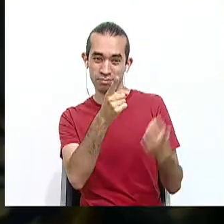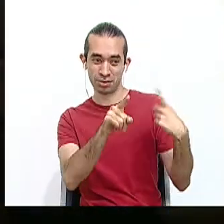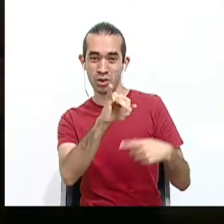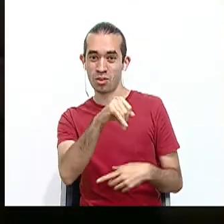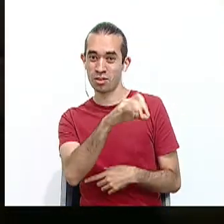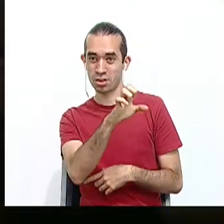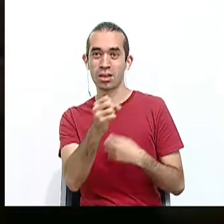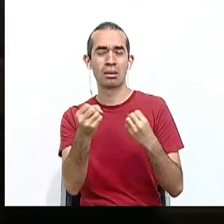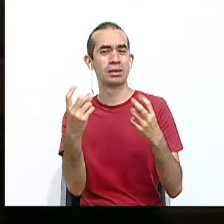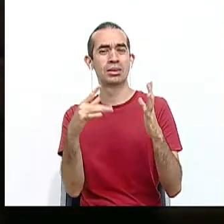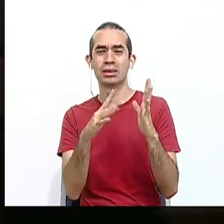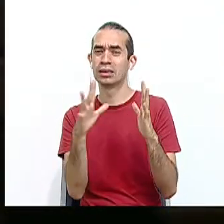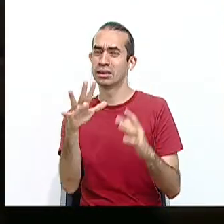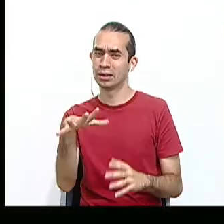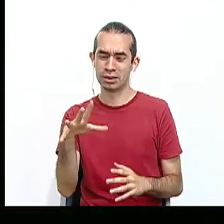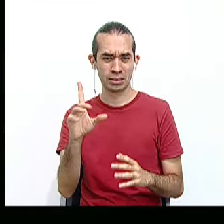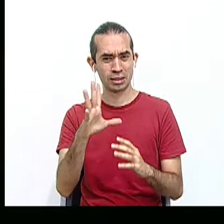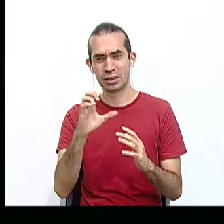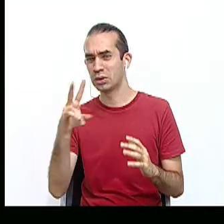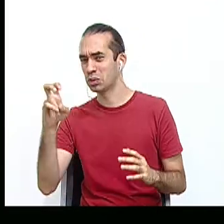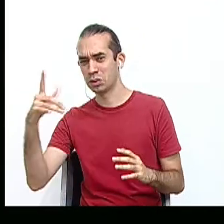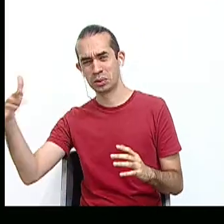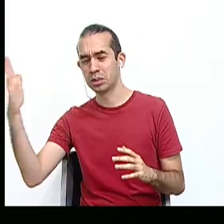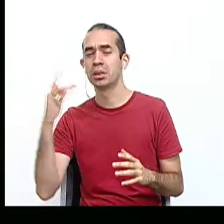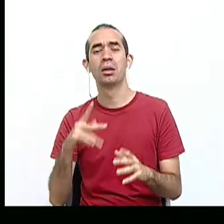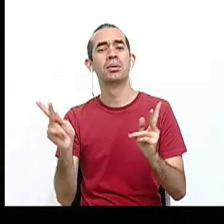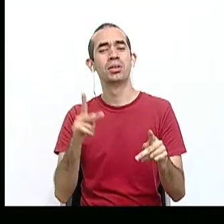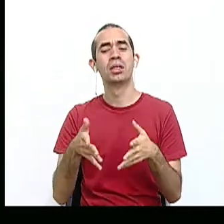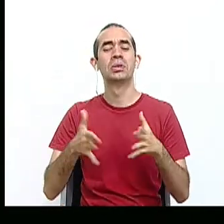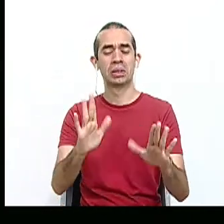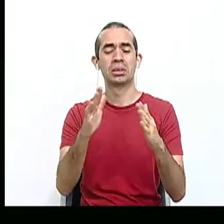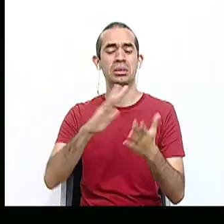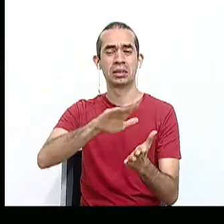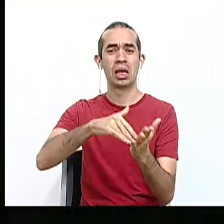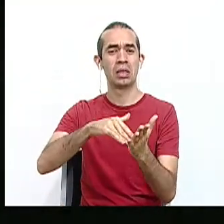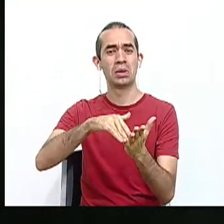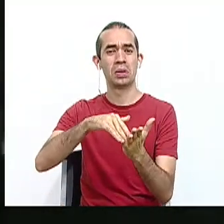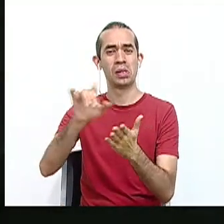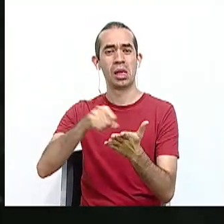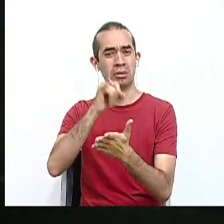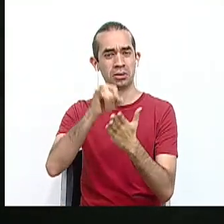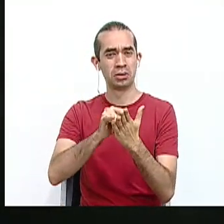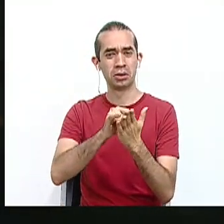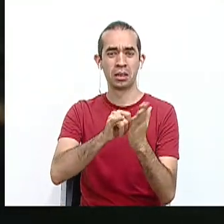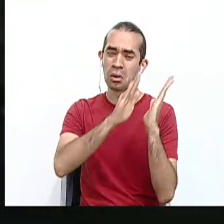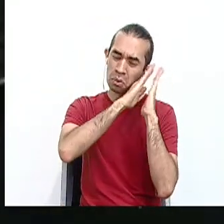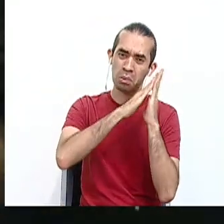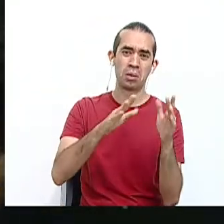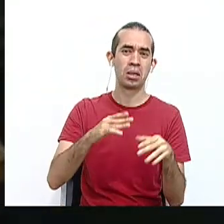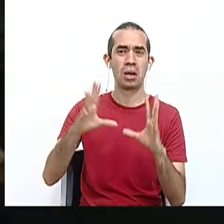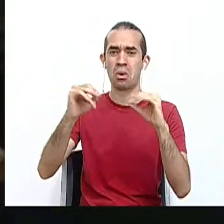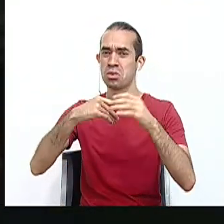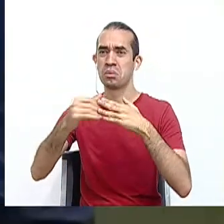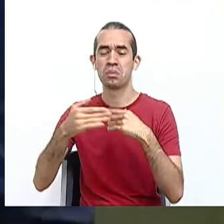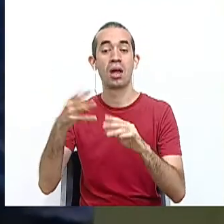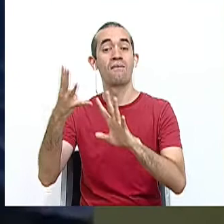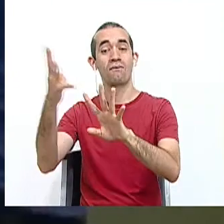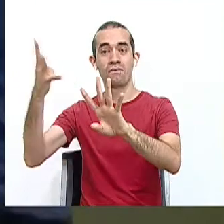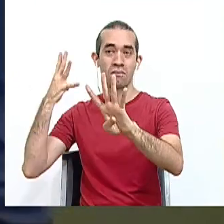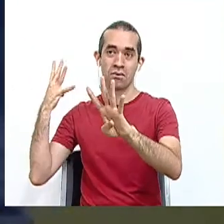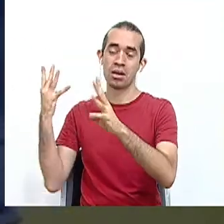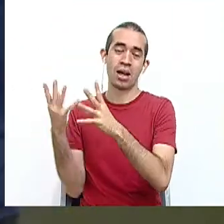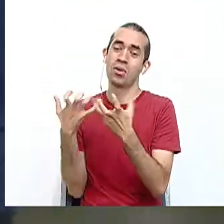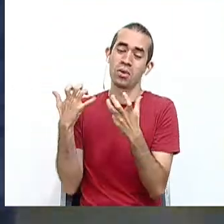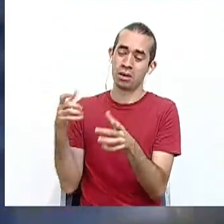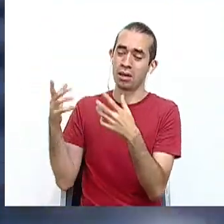calles del centro y periferias de la capital, enfrentando todo lo que puede traer la noche. Y ellos hacen fila para no tener que pasar